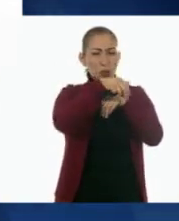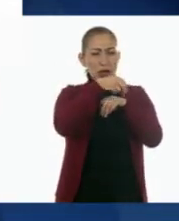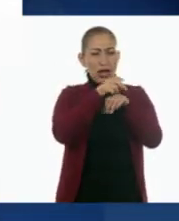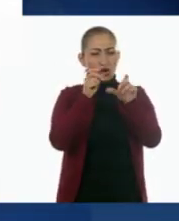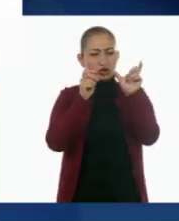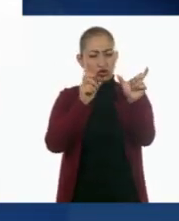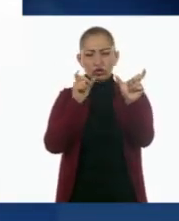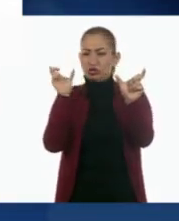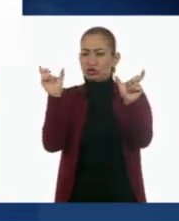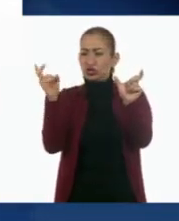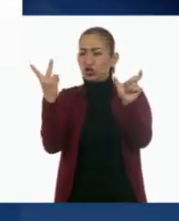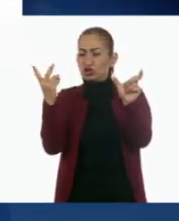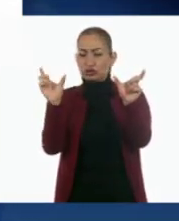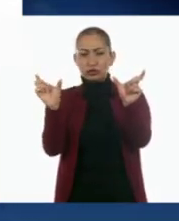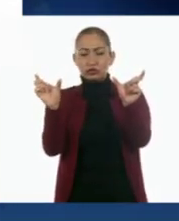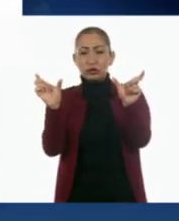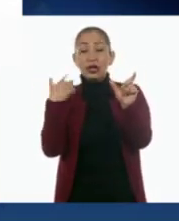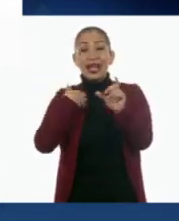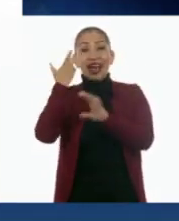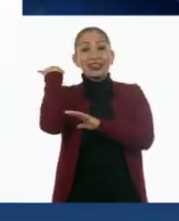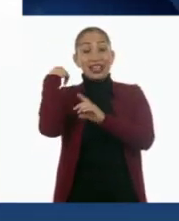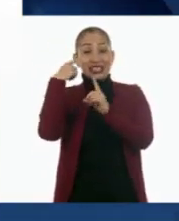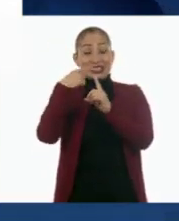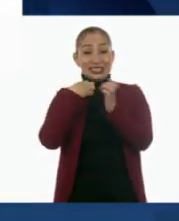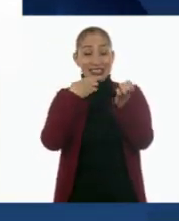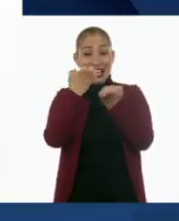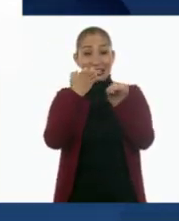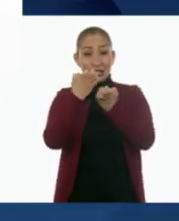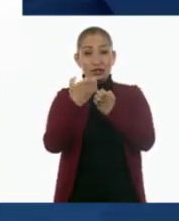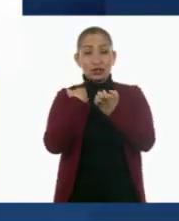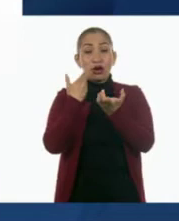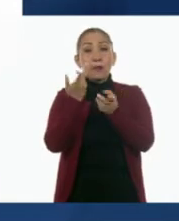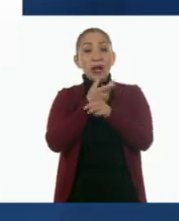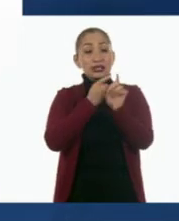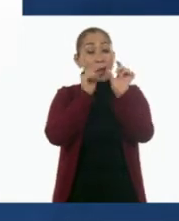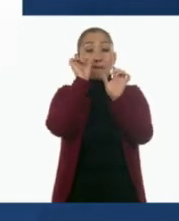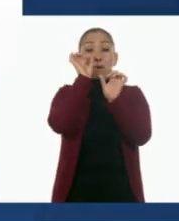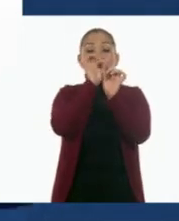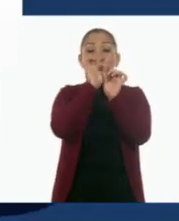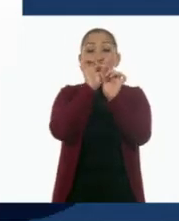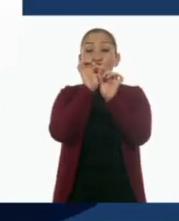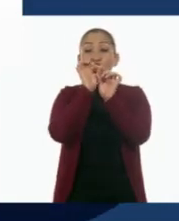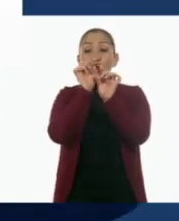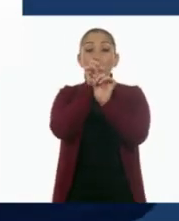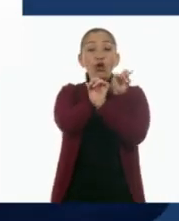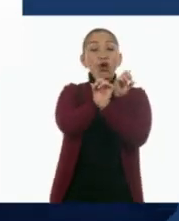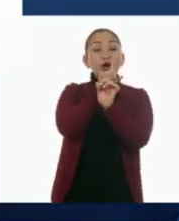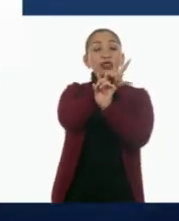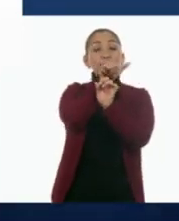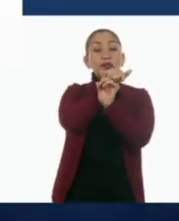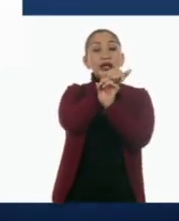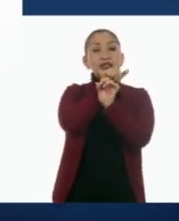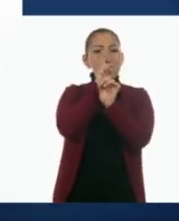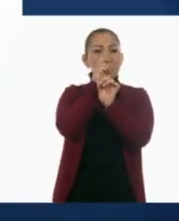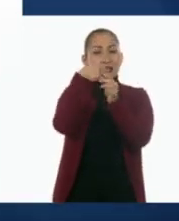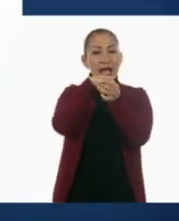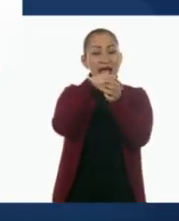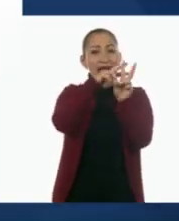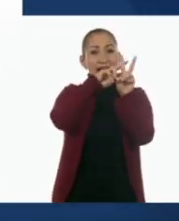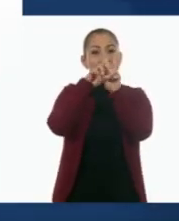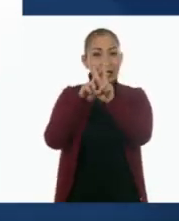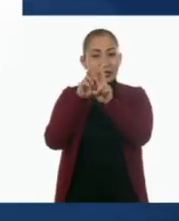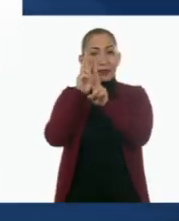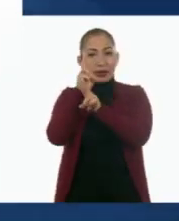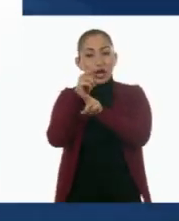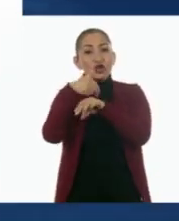recuerdan que tanto en el desafío 4, de qué pasa después del punto, y en el 5, de la figura escondida, que tú viste que era una estrella, ya